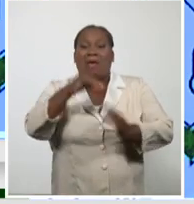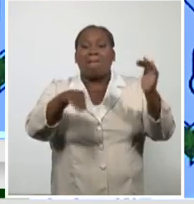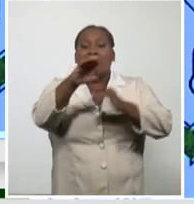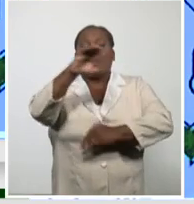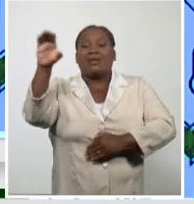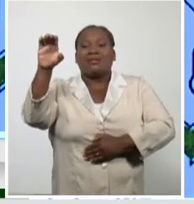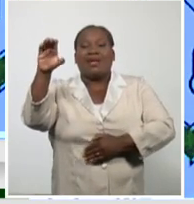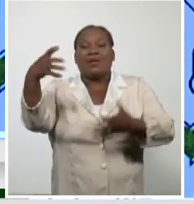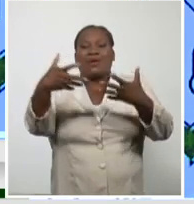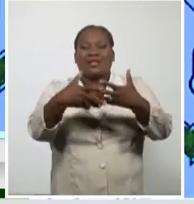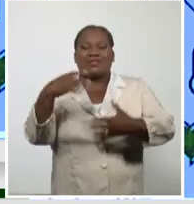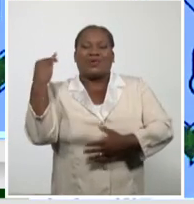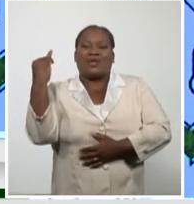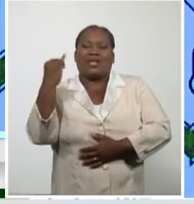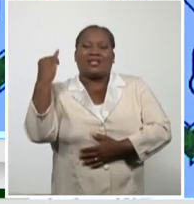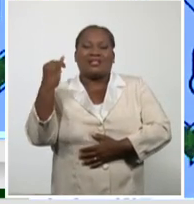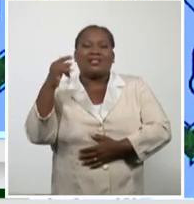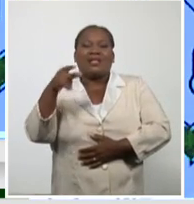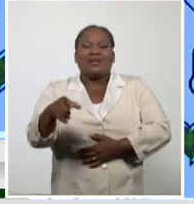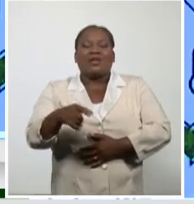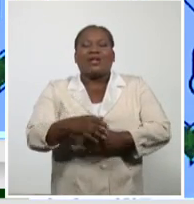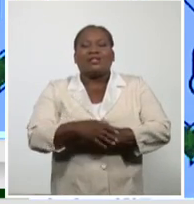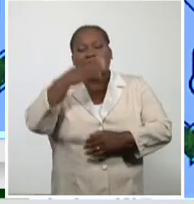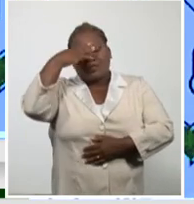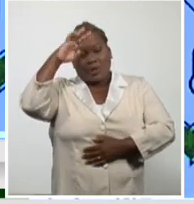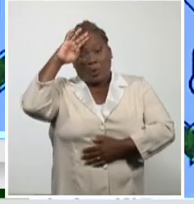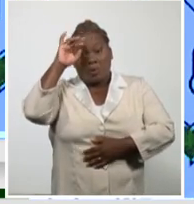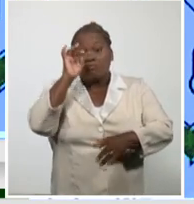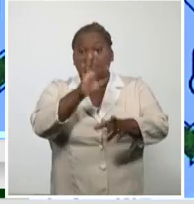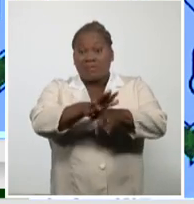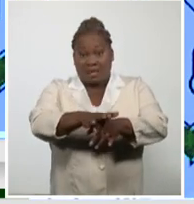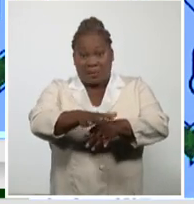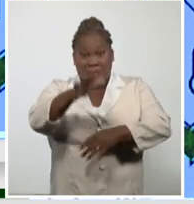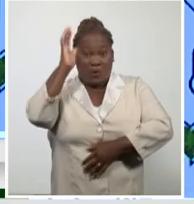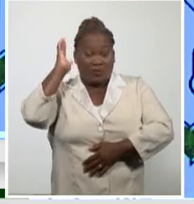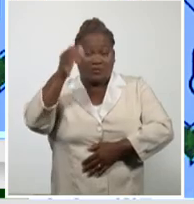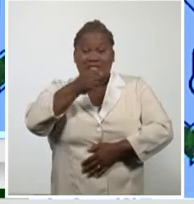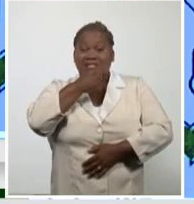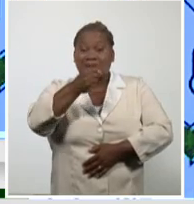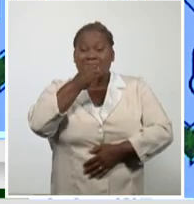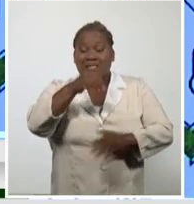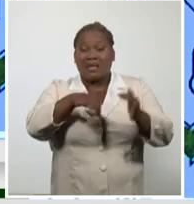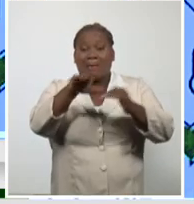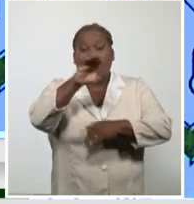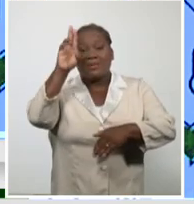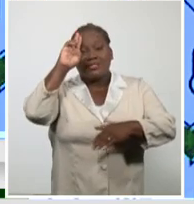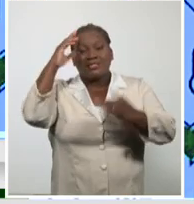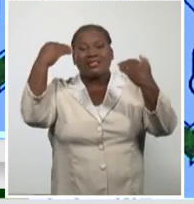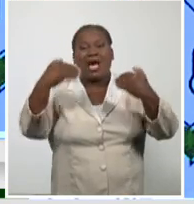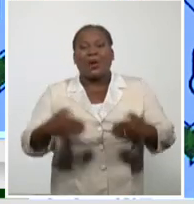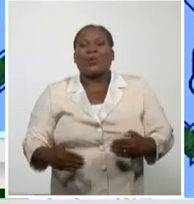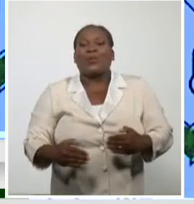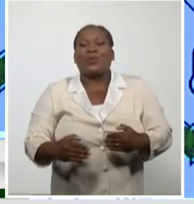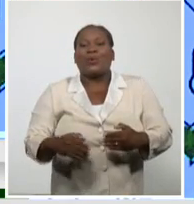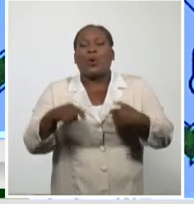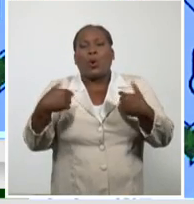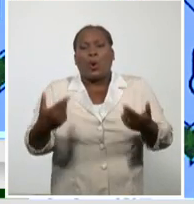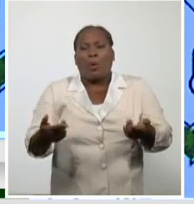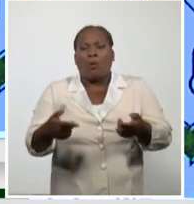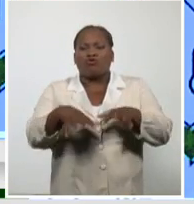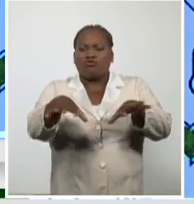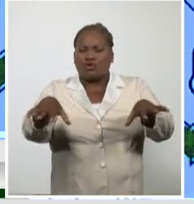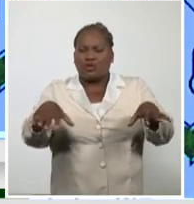Exteriores de la República de Cuba. Iniciamos de inmediato la conferencia de prensa del Ministerio de Salud Pública sobre la actualización de la